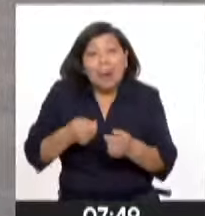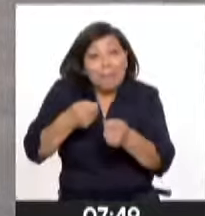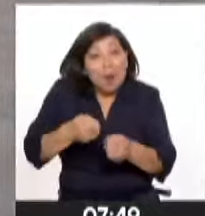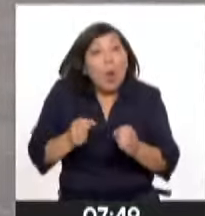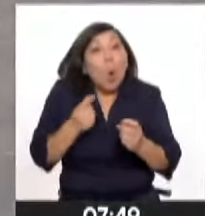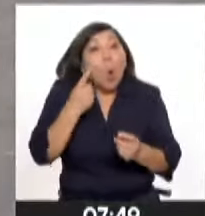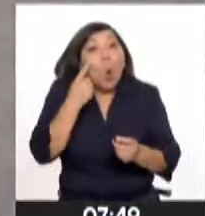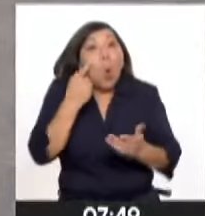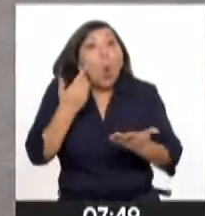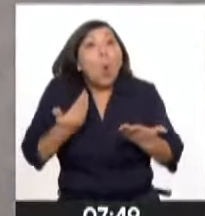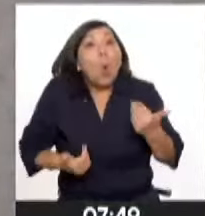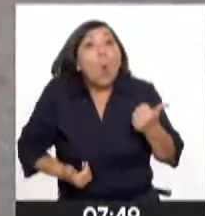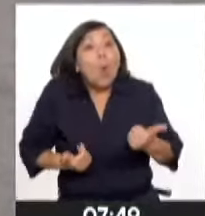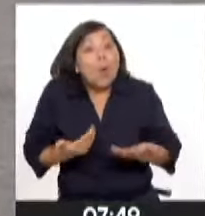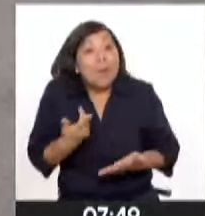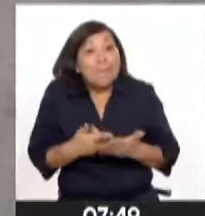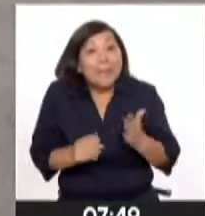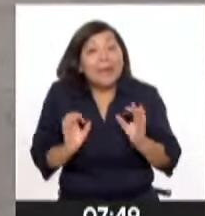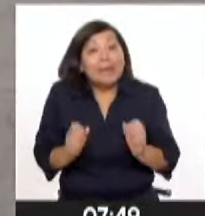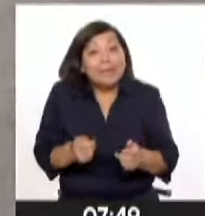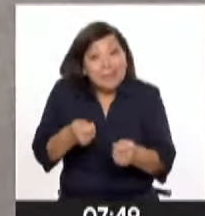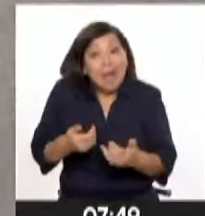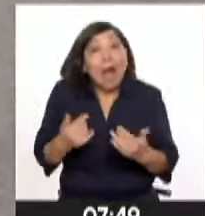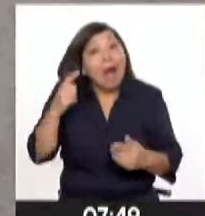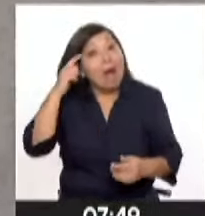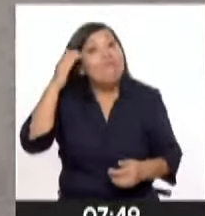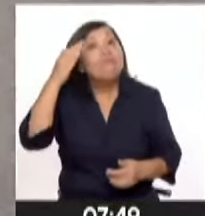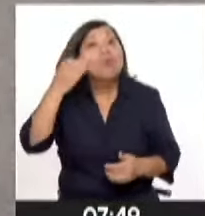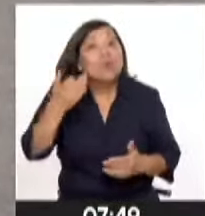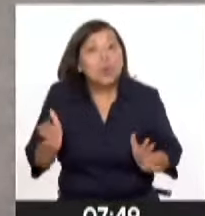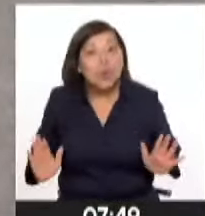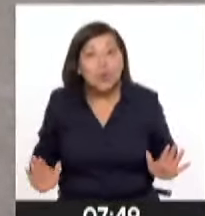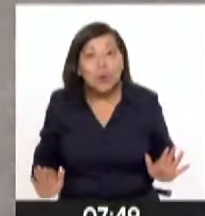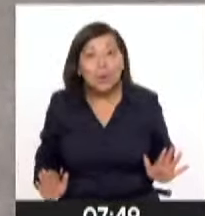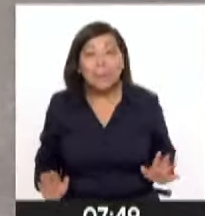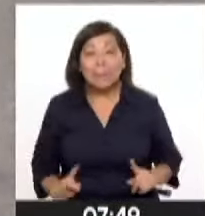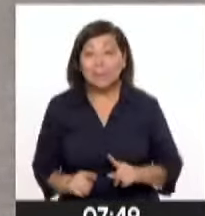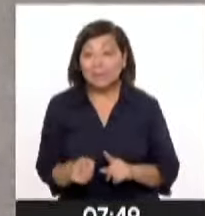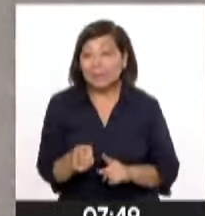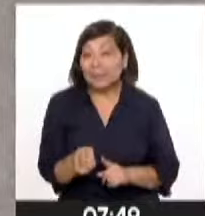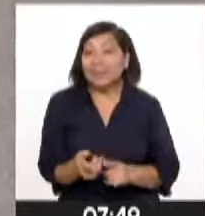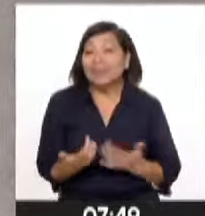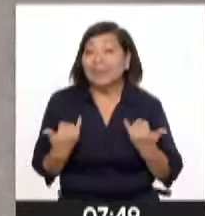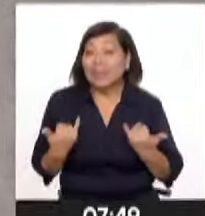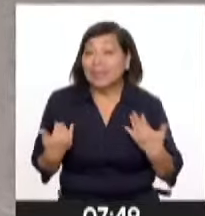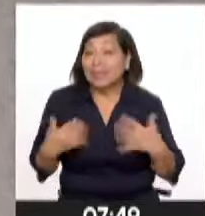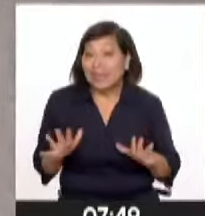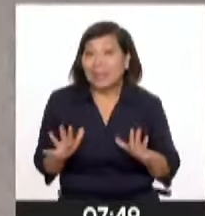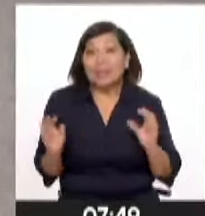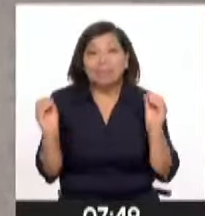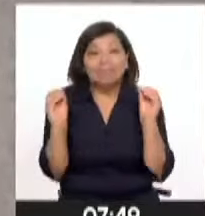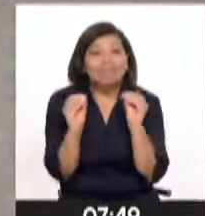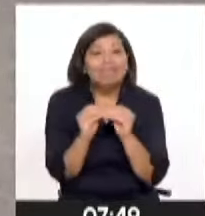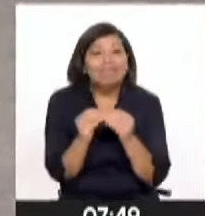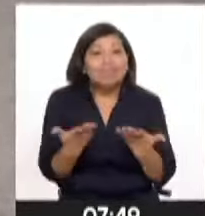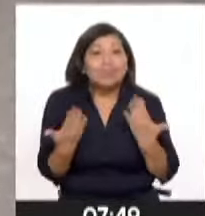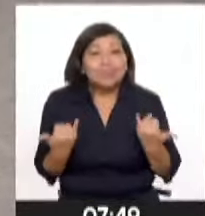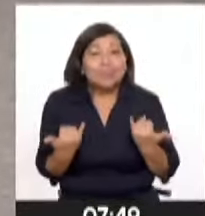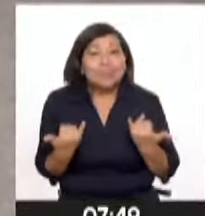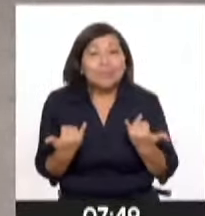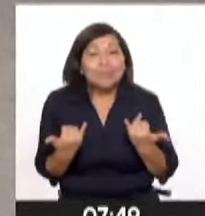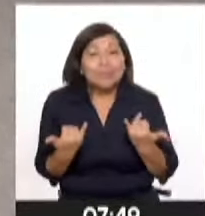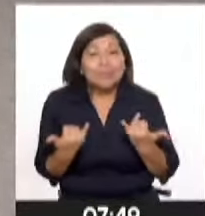agrarias para ver cuáles van a ser esas intenciones de siembra a futuro. Mencionaste algo, que hemos tenido justamente